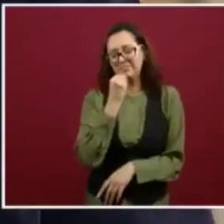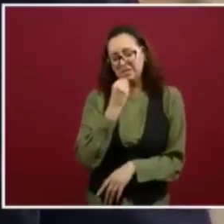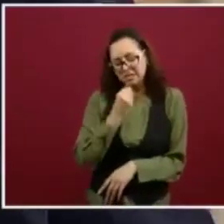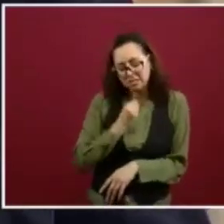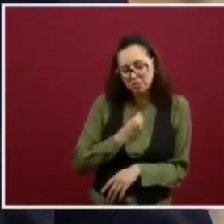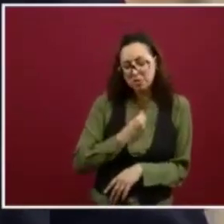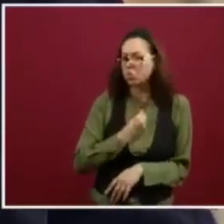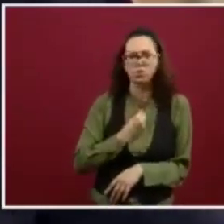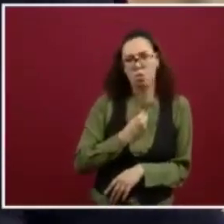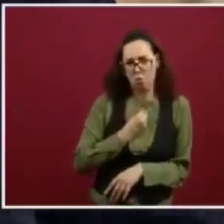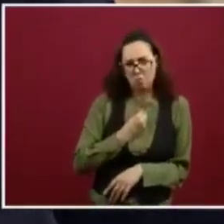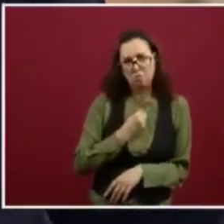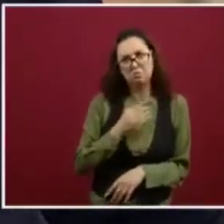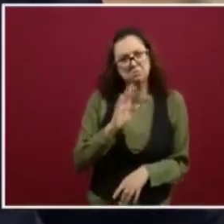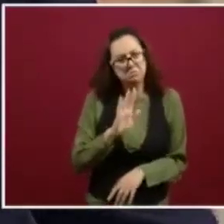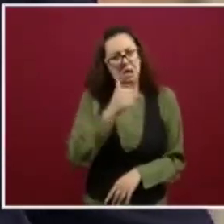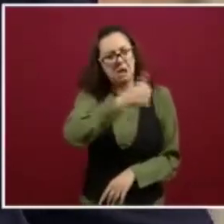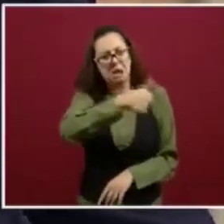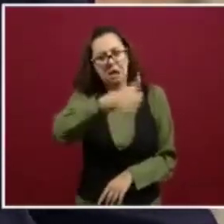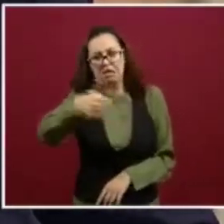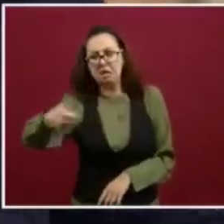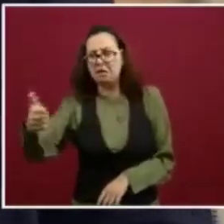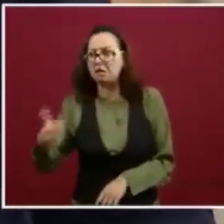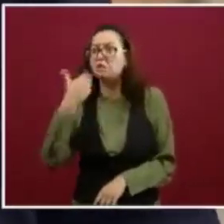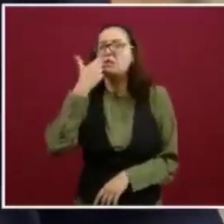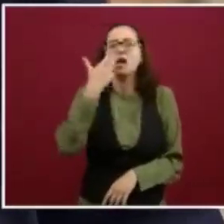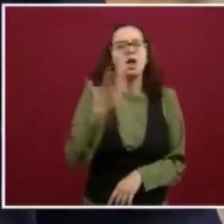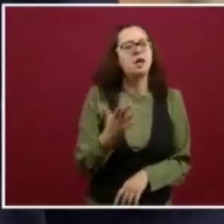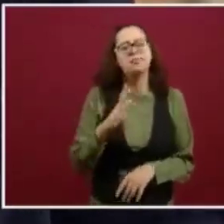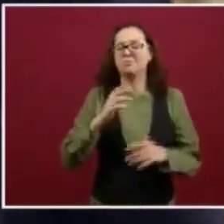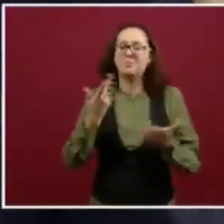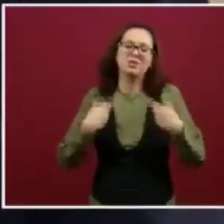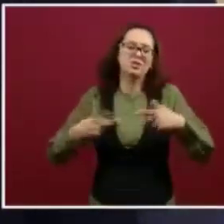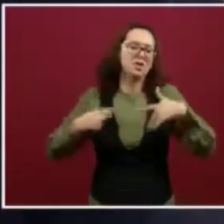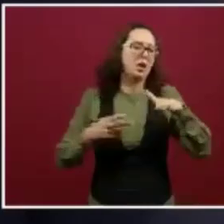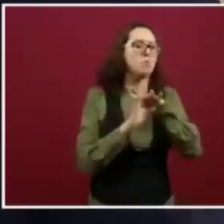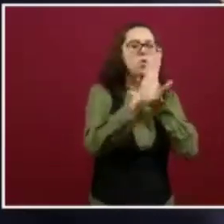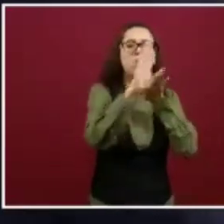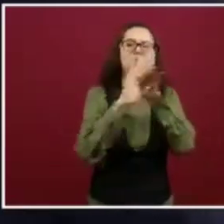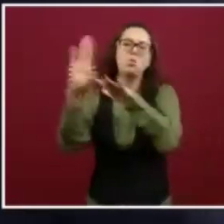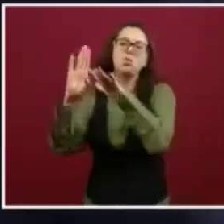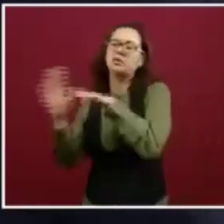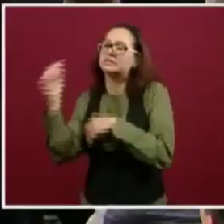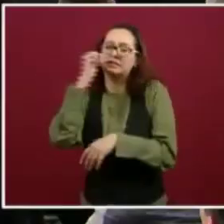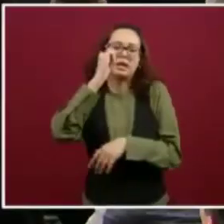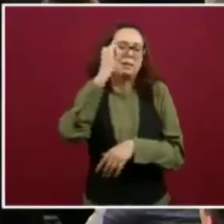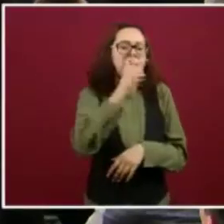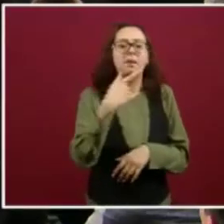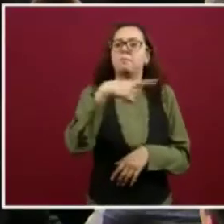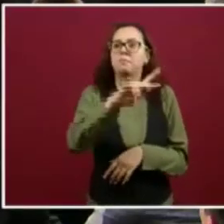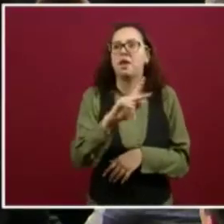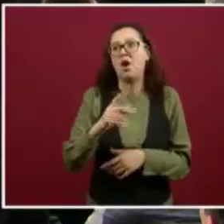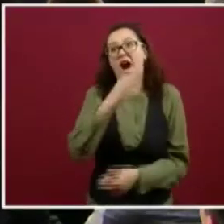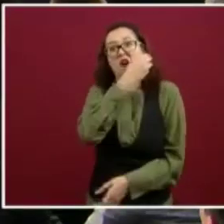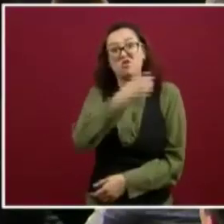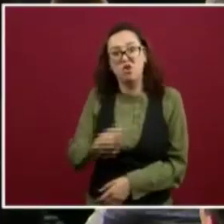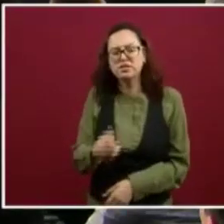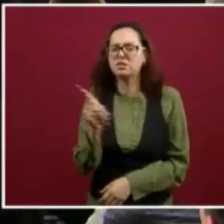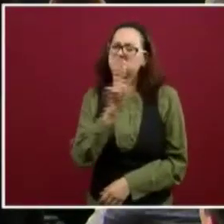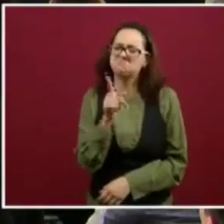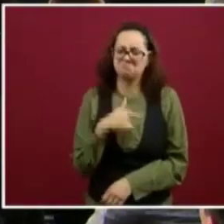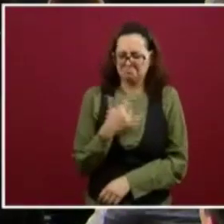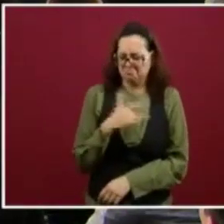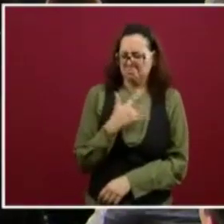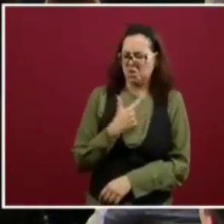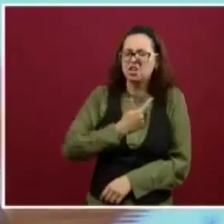que ser opcional. Obviamente no se va a evitar, la movilidad siempre habrá, pero que sea opcional. Y se busca precisamente